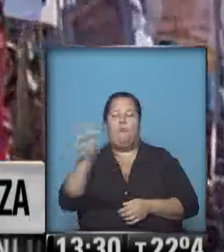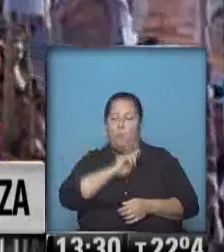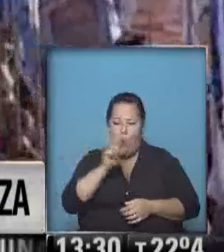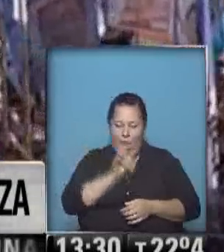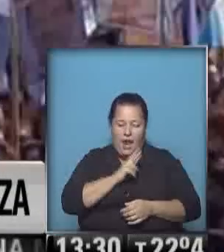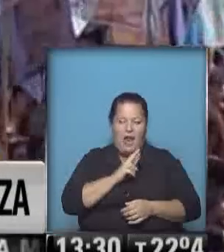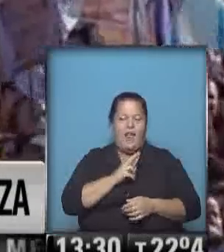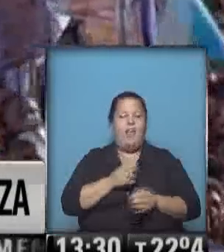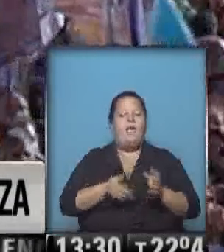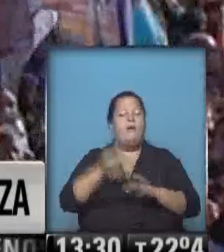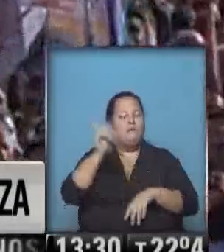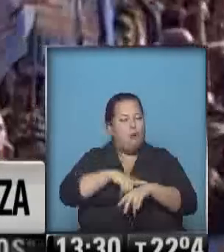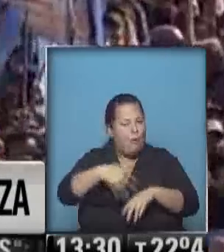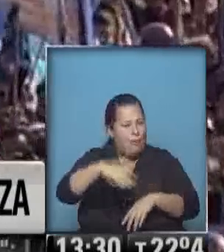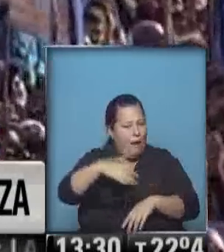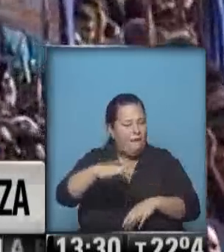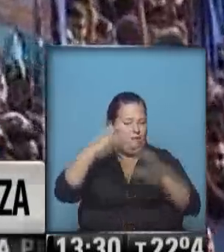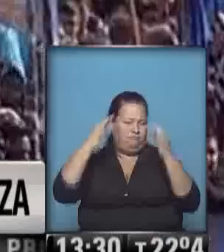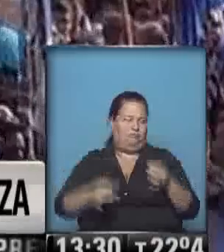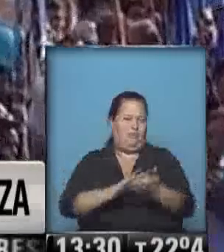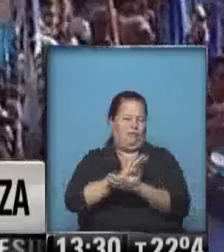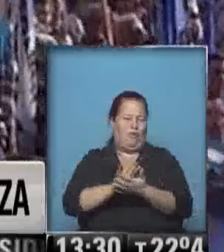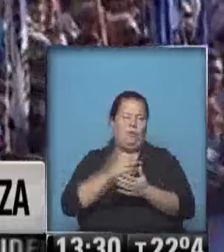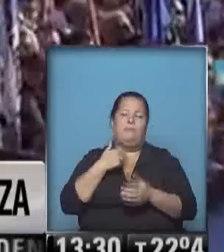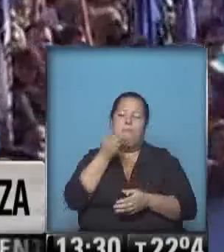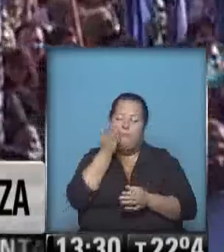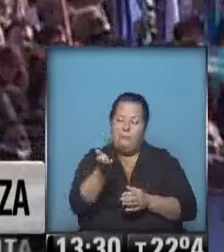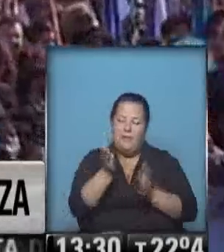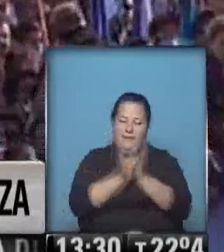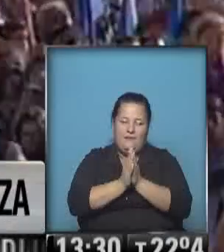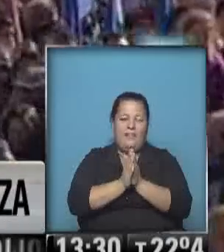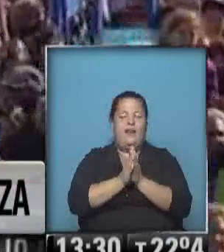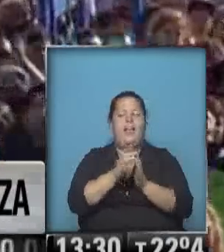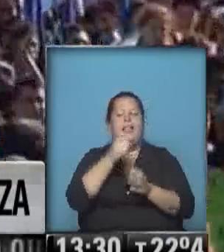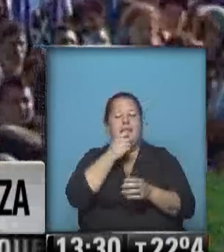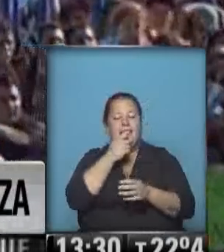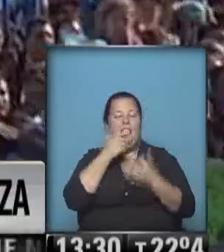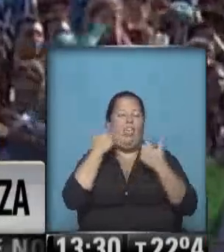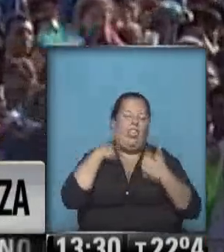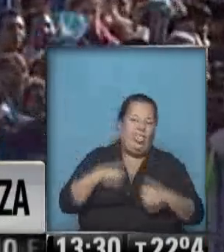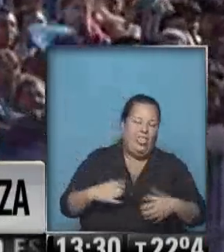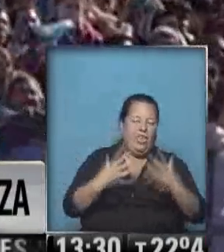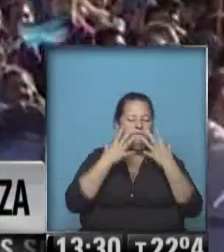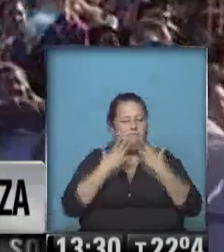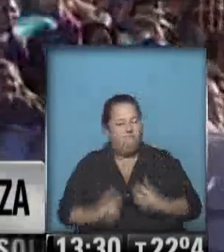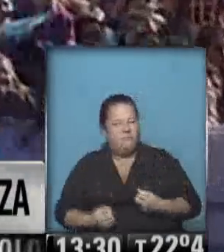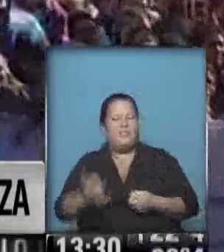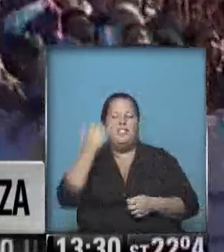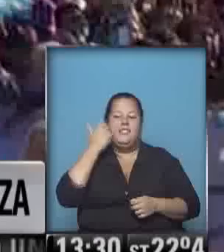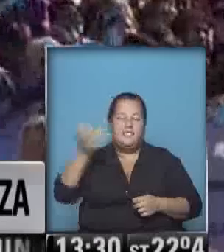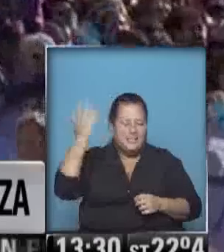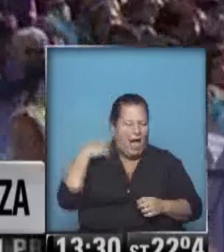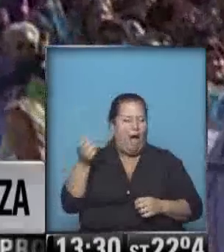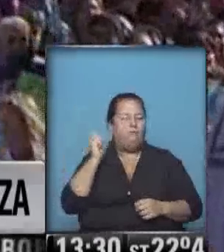se viene en época de definiciones. Les pido que frente al desánimo, frente a los que ya tuvieron